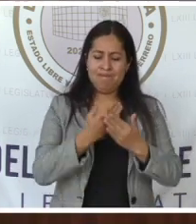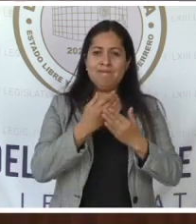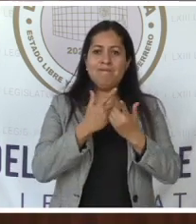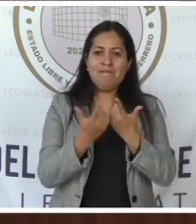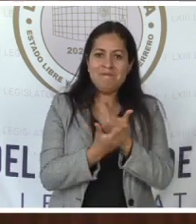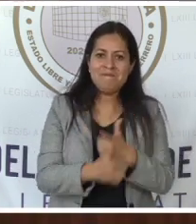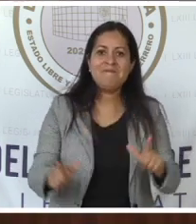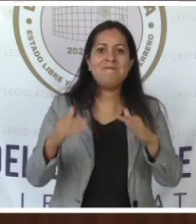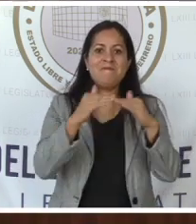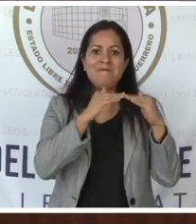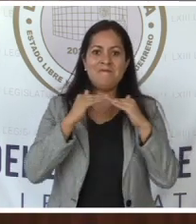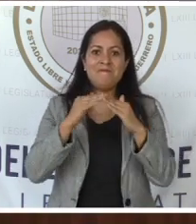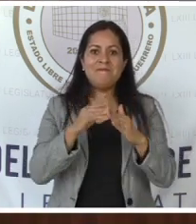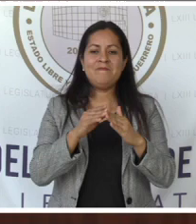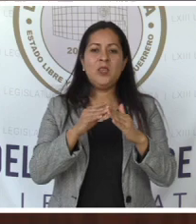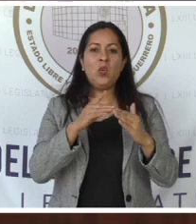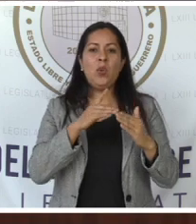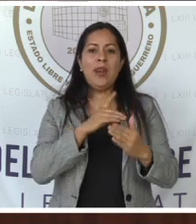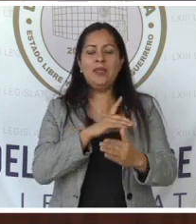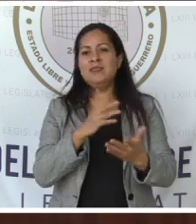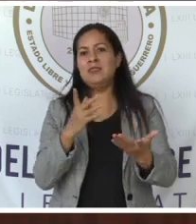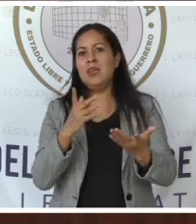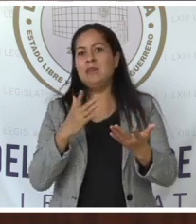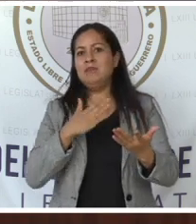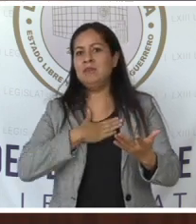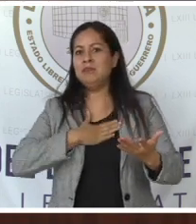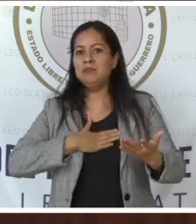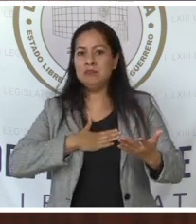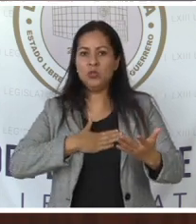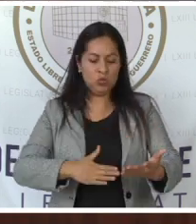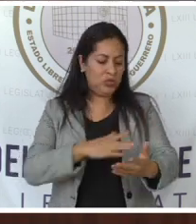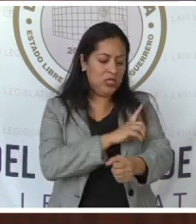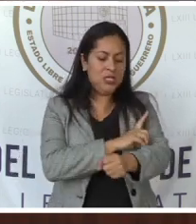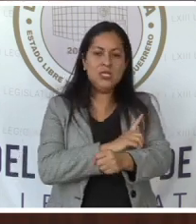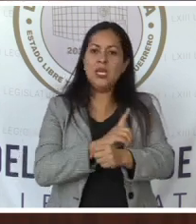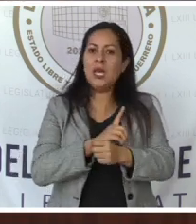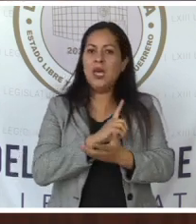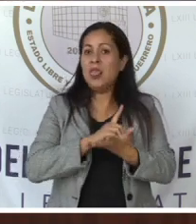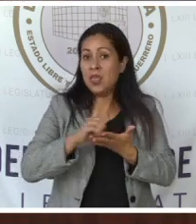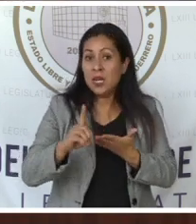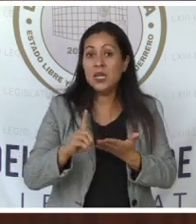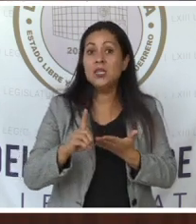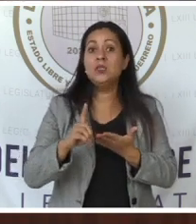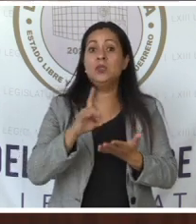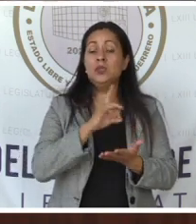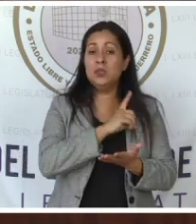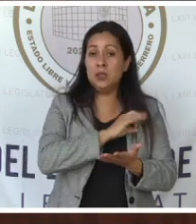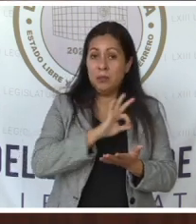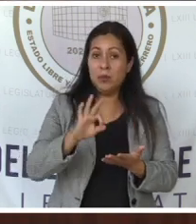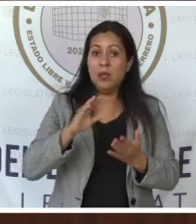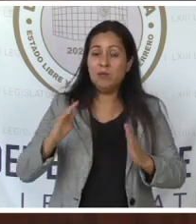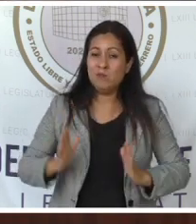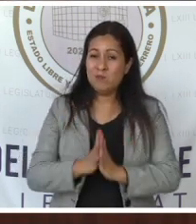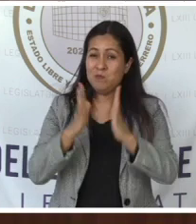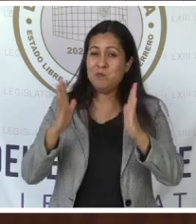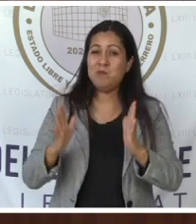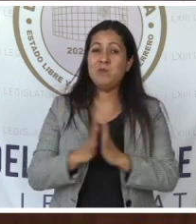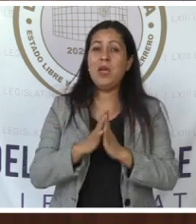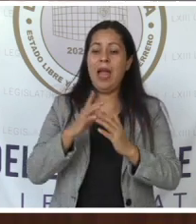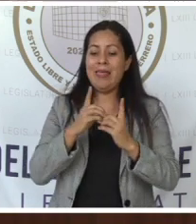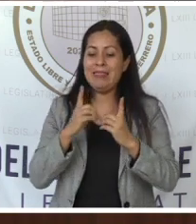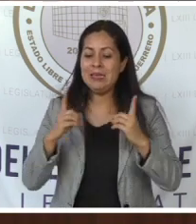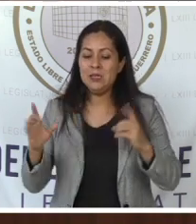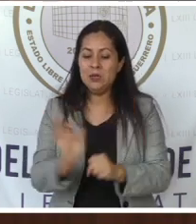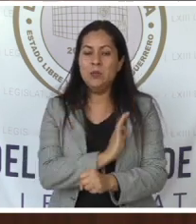en dignidad y derechos y tienen la capacidad de contribuir de manera constructiva al desarrollo